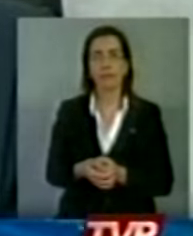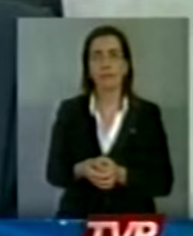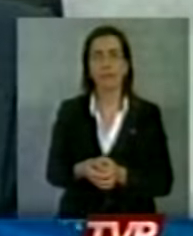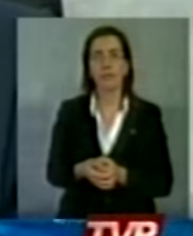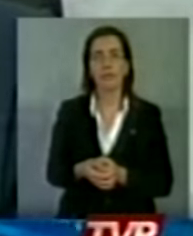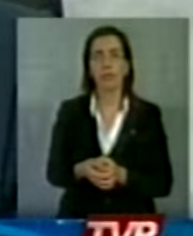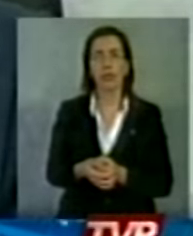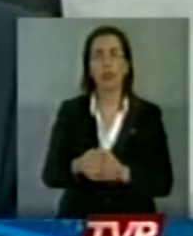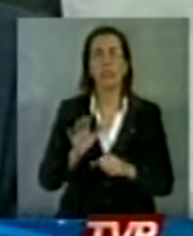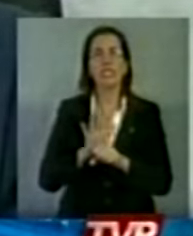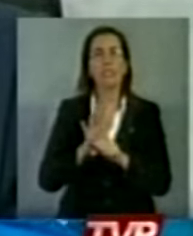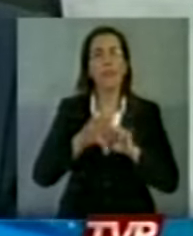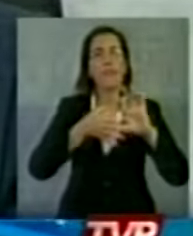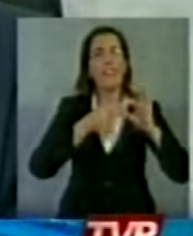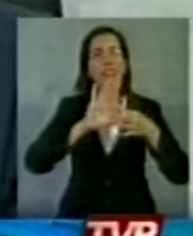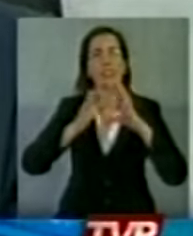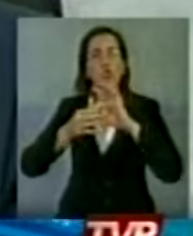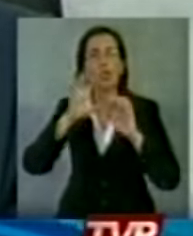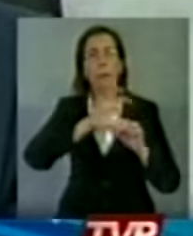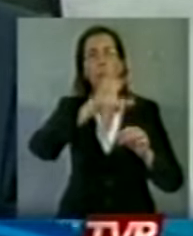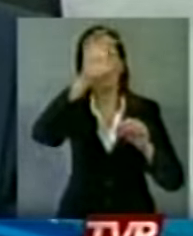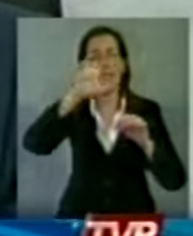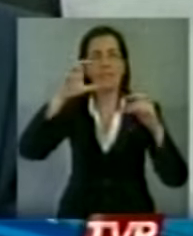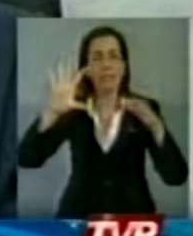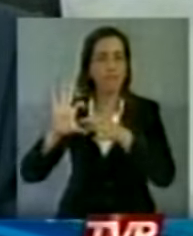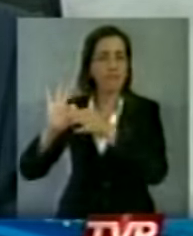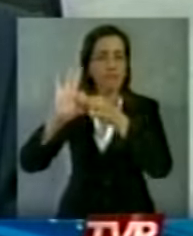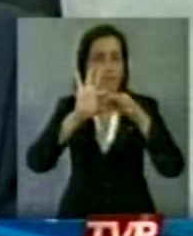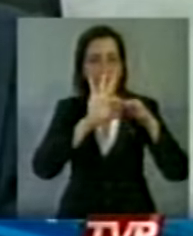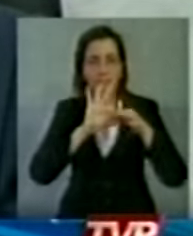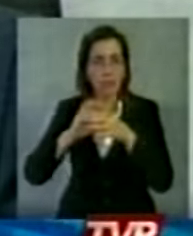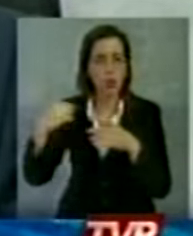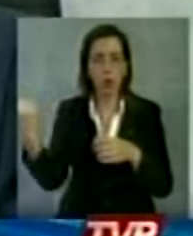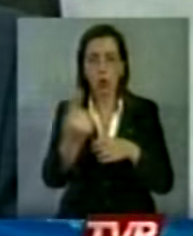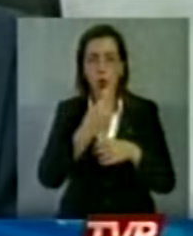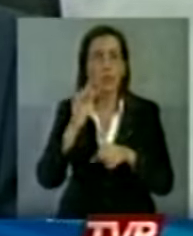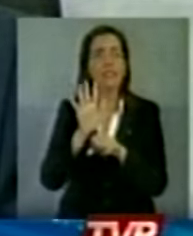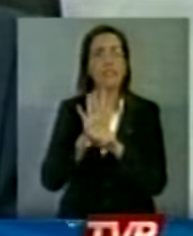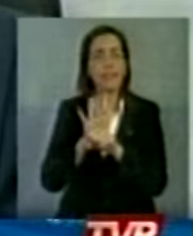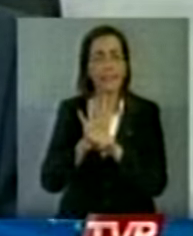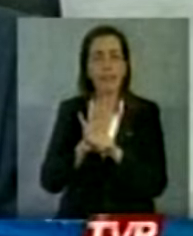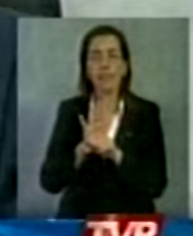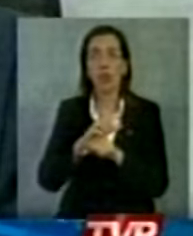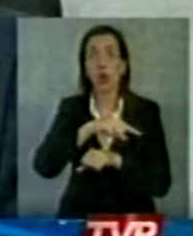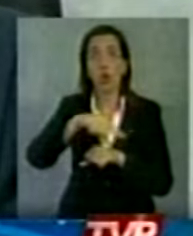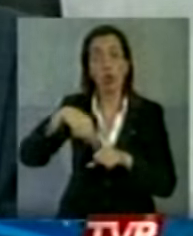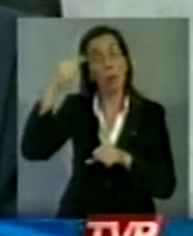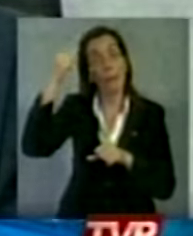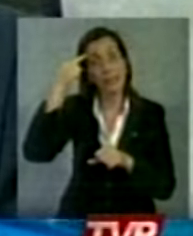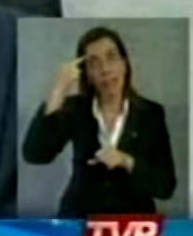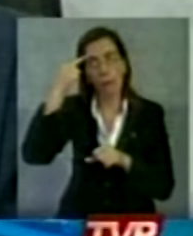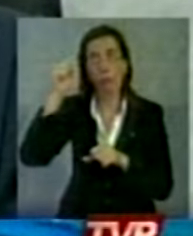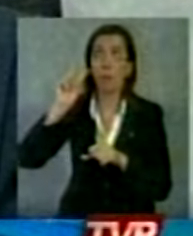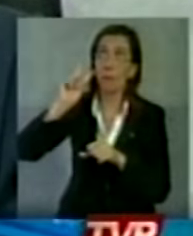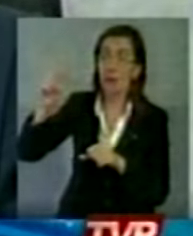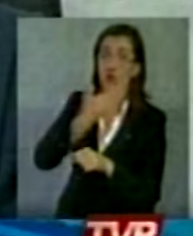Una federación de estados como la nuestra se asienta sobre la convicción que en la medida que el gobierno